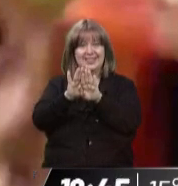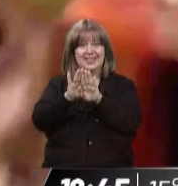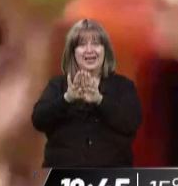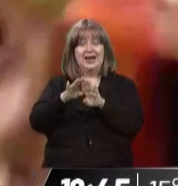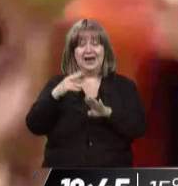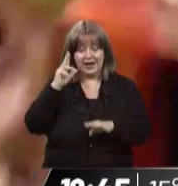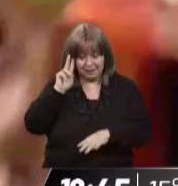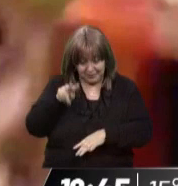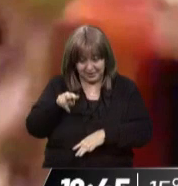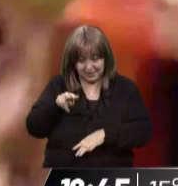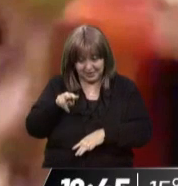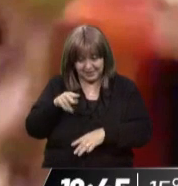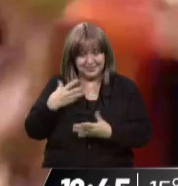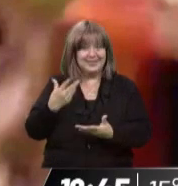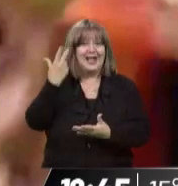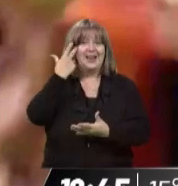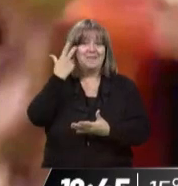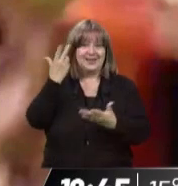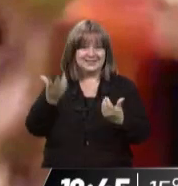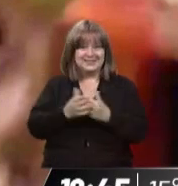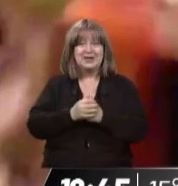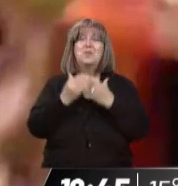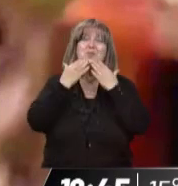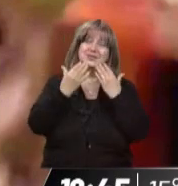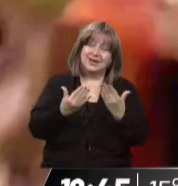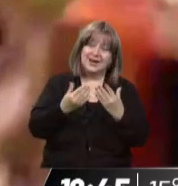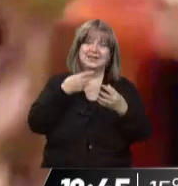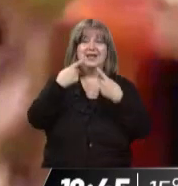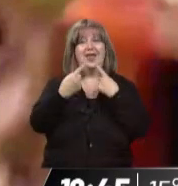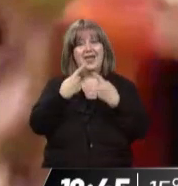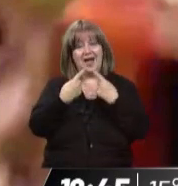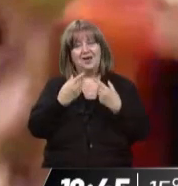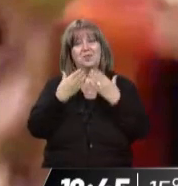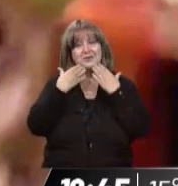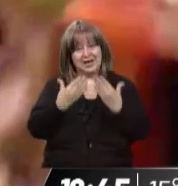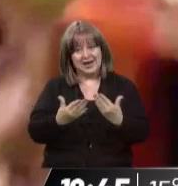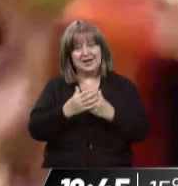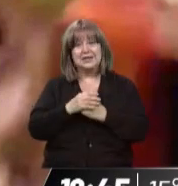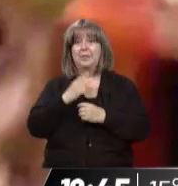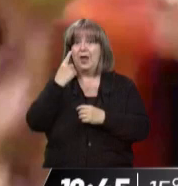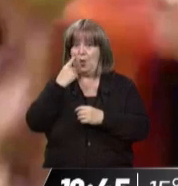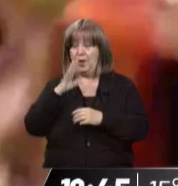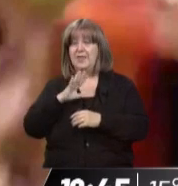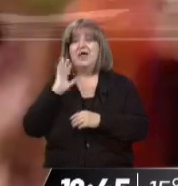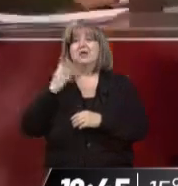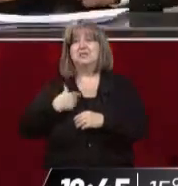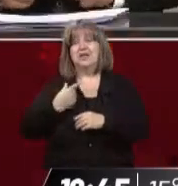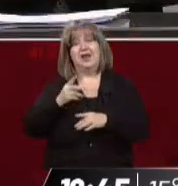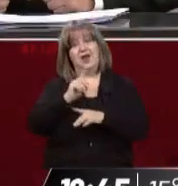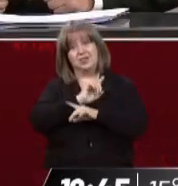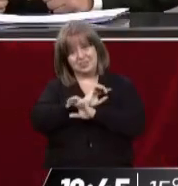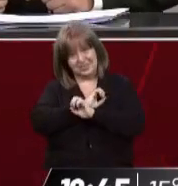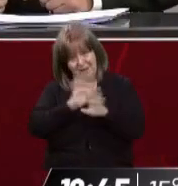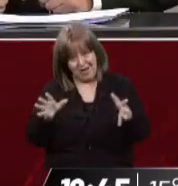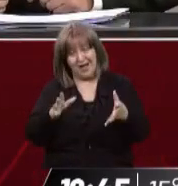Es tremendo. Kenneth, te agradecemos mucho. Gracias por el diálogo con nosotros. Y como te dice Gisela, no está bien. No está bien que lo hayas